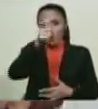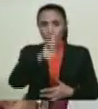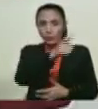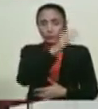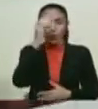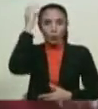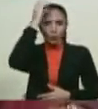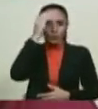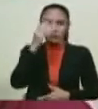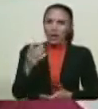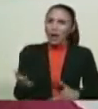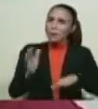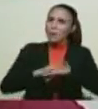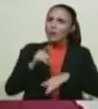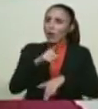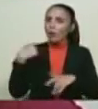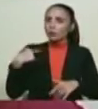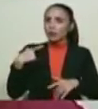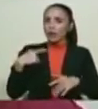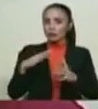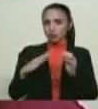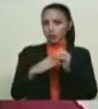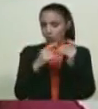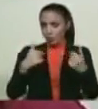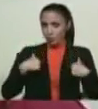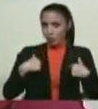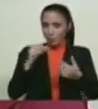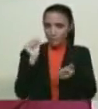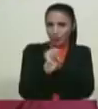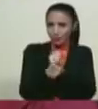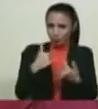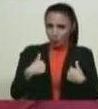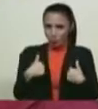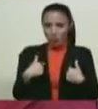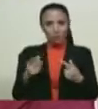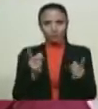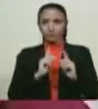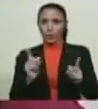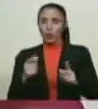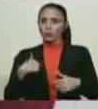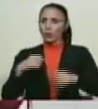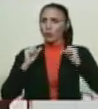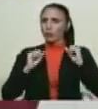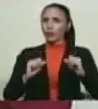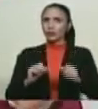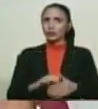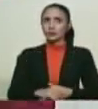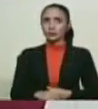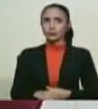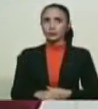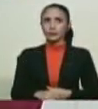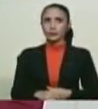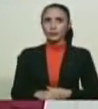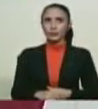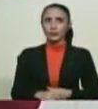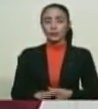tenían que dejarse agarrar preso. Yo no me hubiera dejado. Yo no me hubiera dejado. Con eso le digo todo, pues. A buen